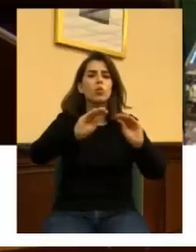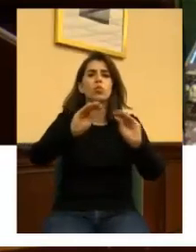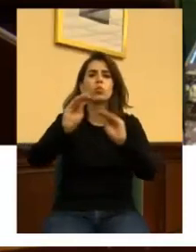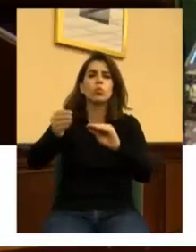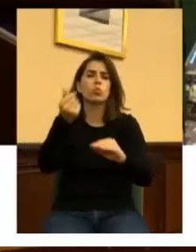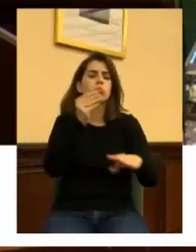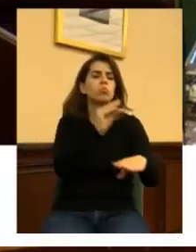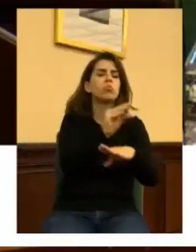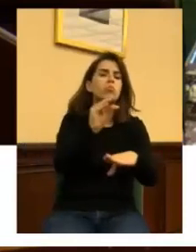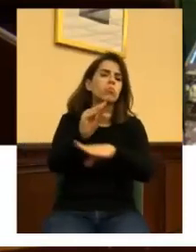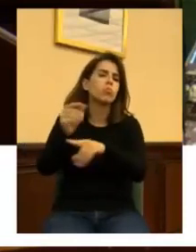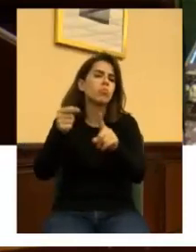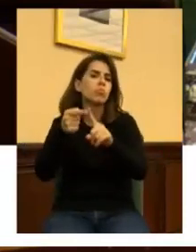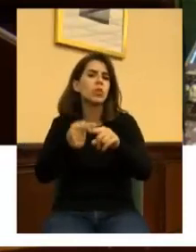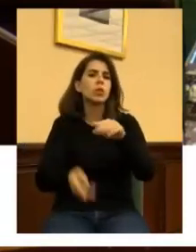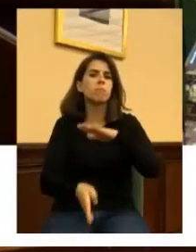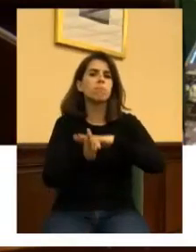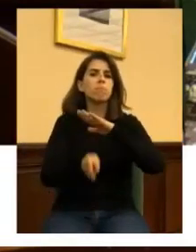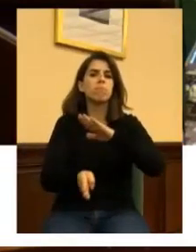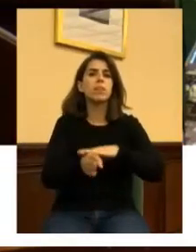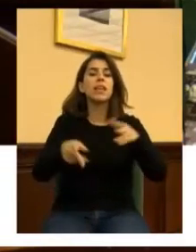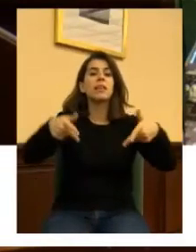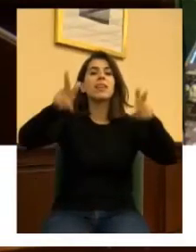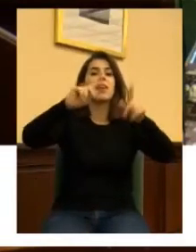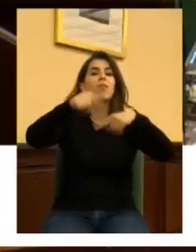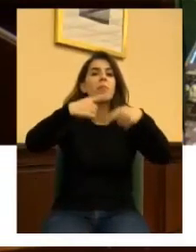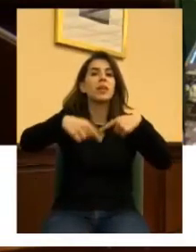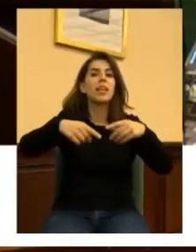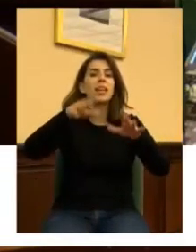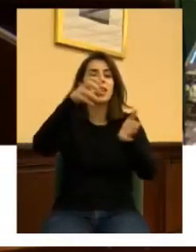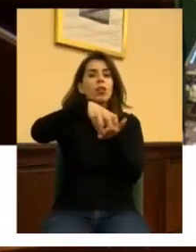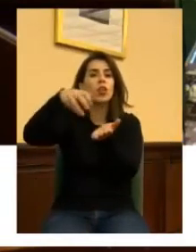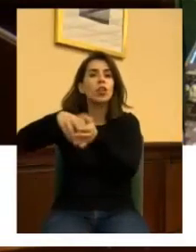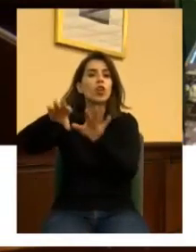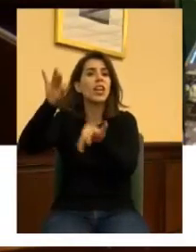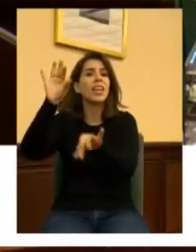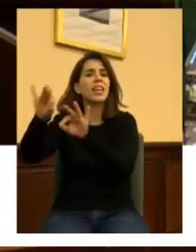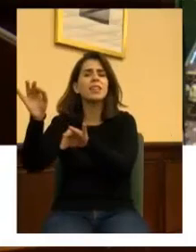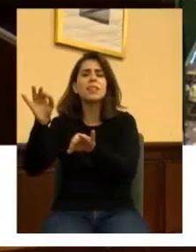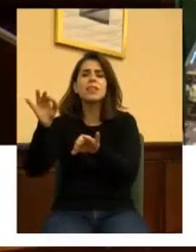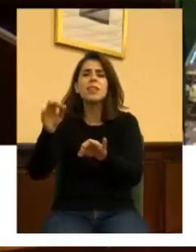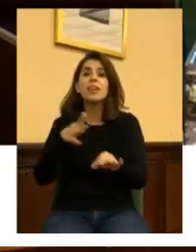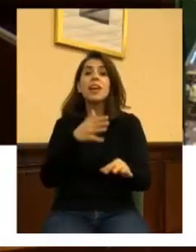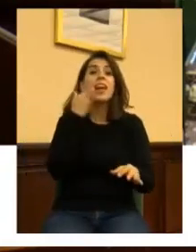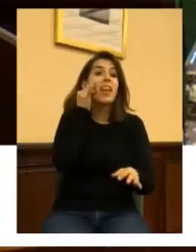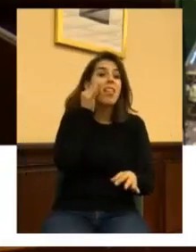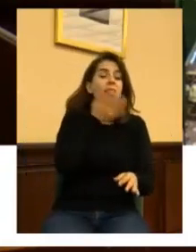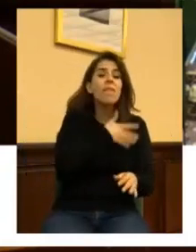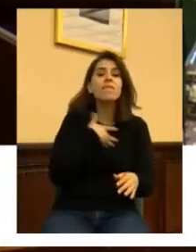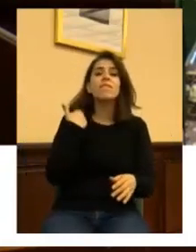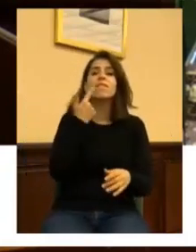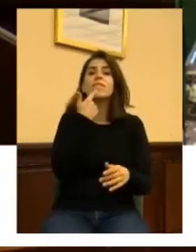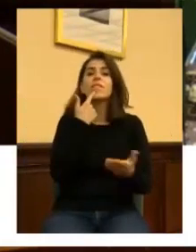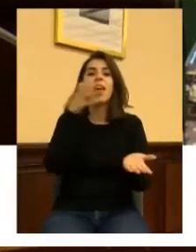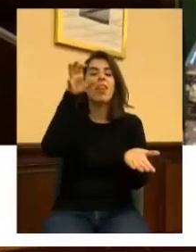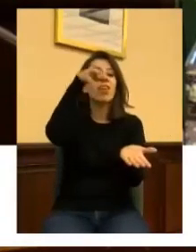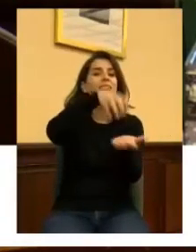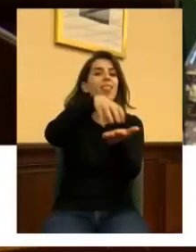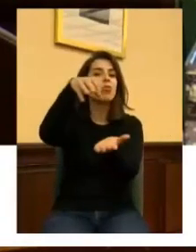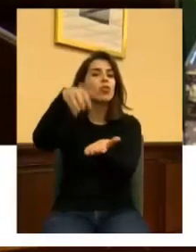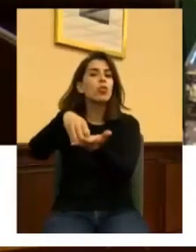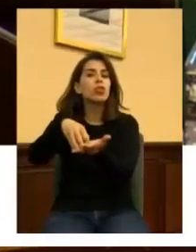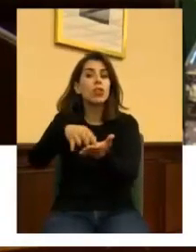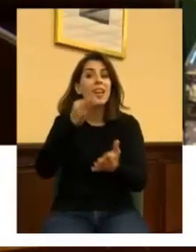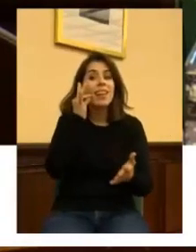de la libertad de las familias para elegir centros, en realidad lo que están hablando es de la libertad de los centros para elegir a las